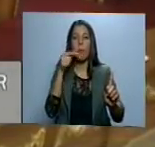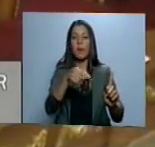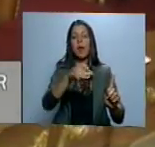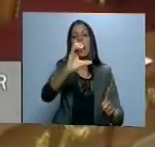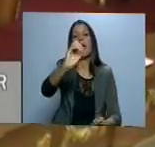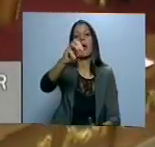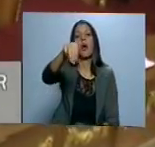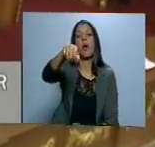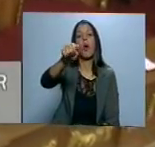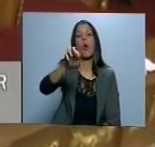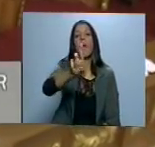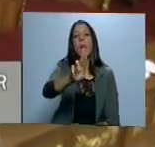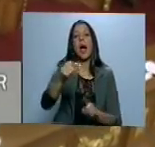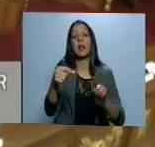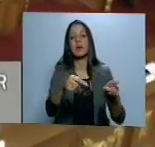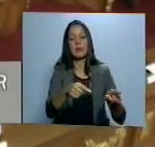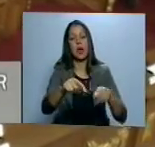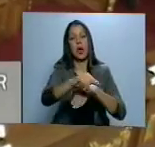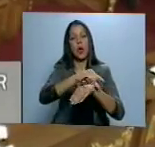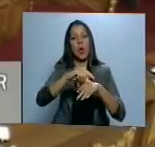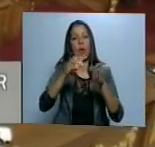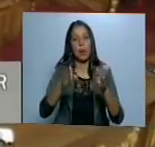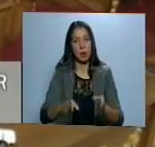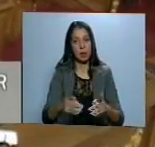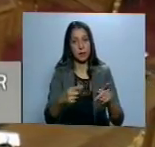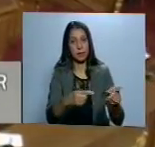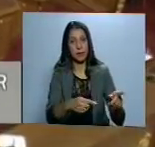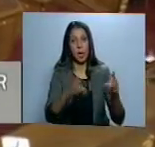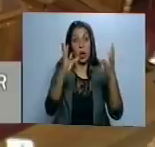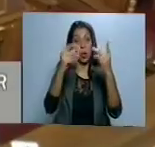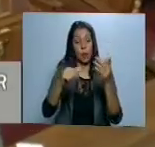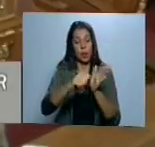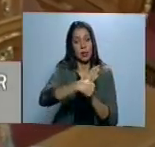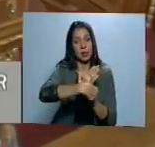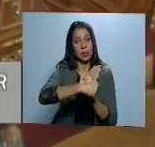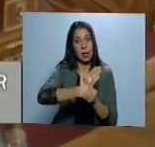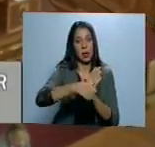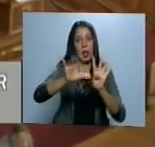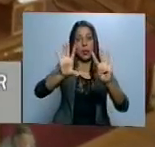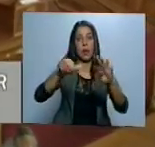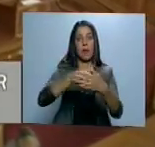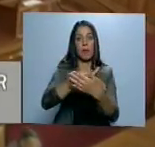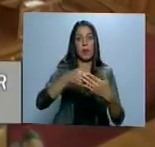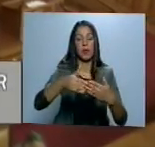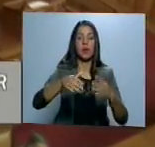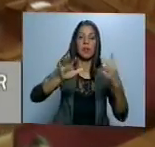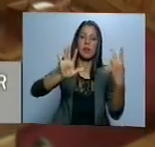José Prieto Fernández, titular de la cédula de identidad número